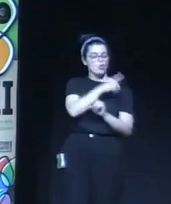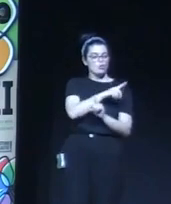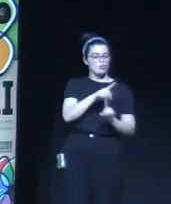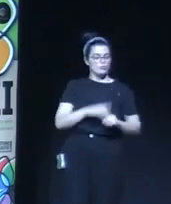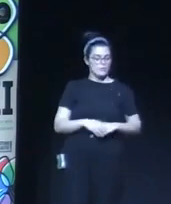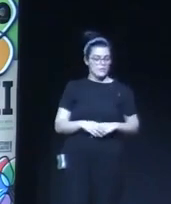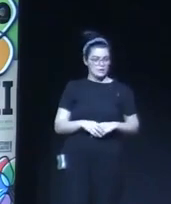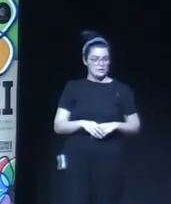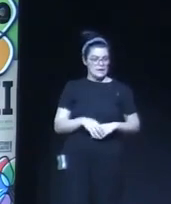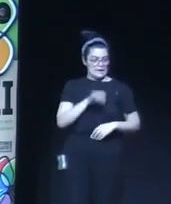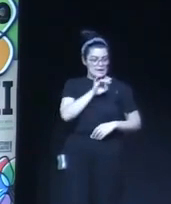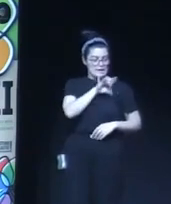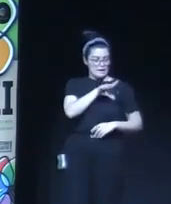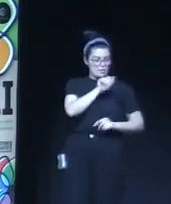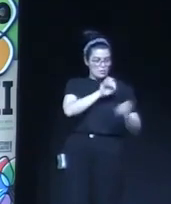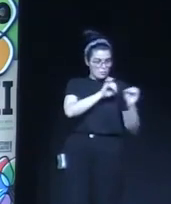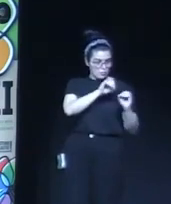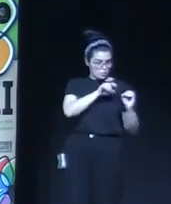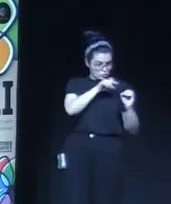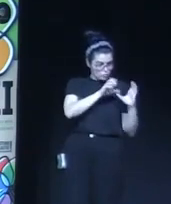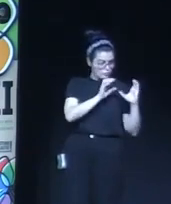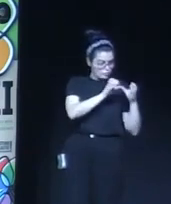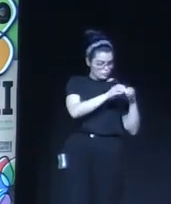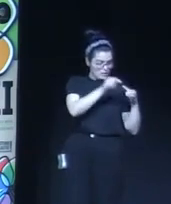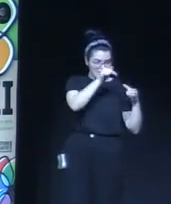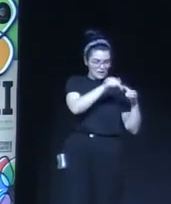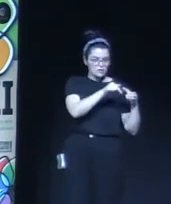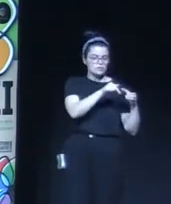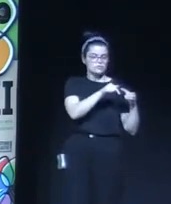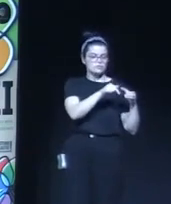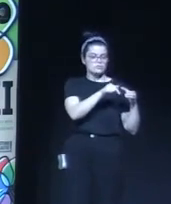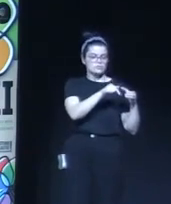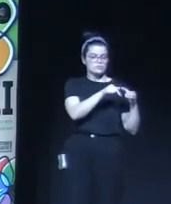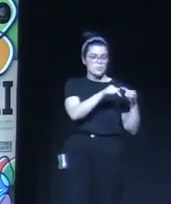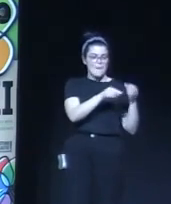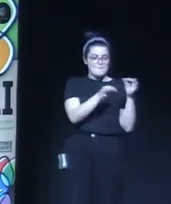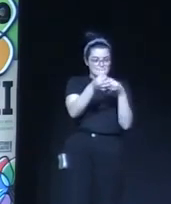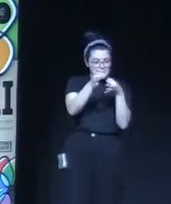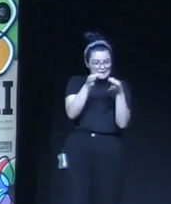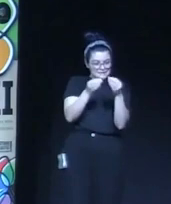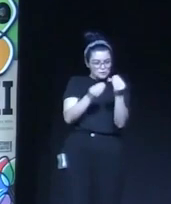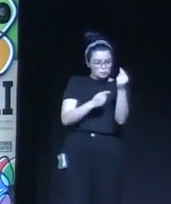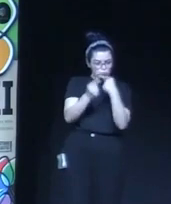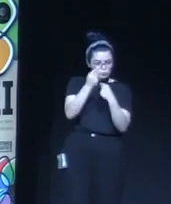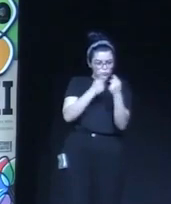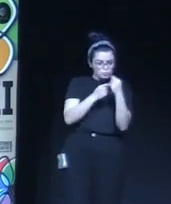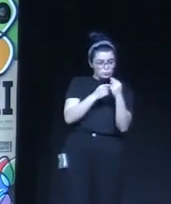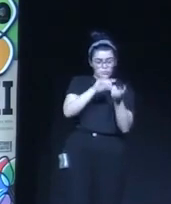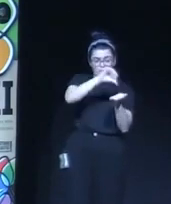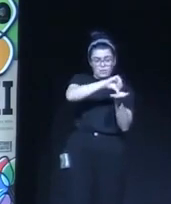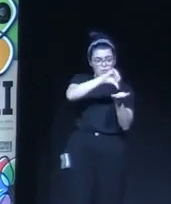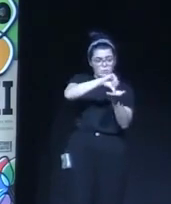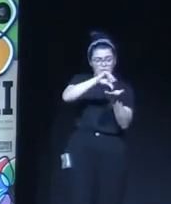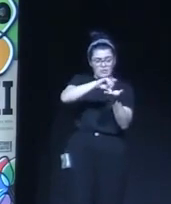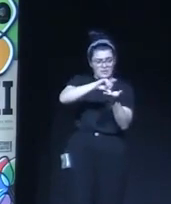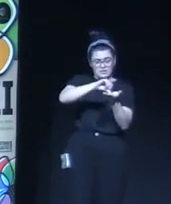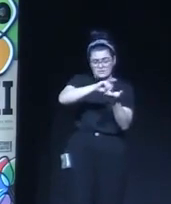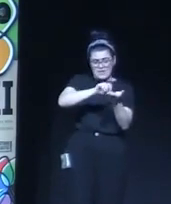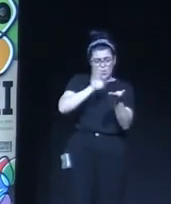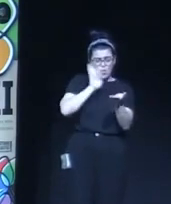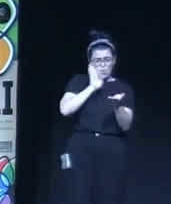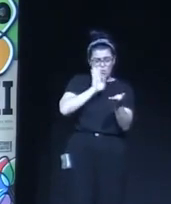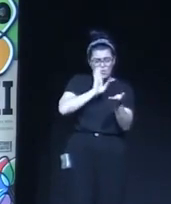y ese 15% había estado expuesto a partículas, en este caso, de ciudades que estaban pues, muy contaminadas, ¿no?